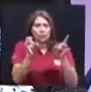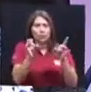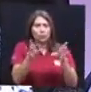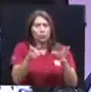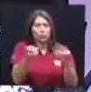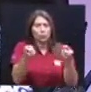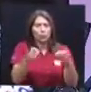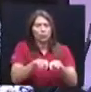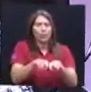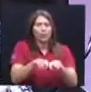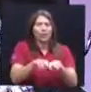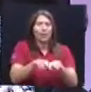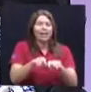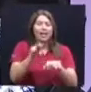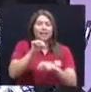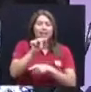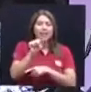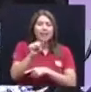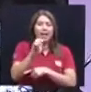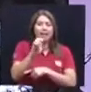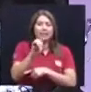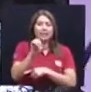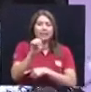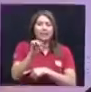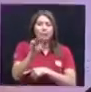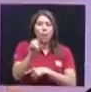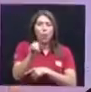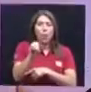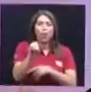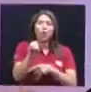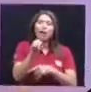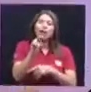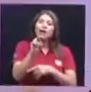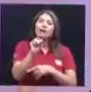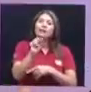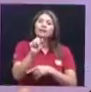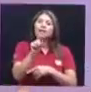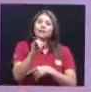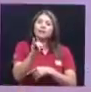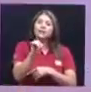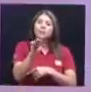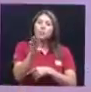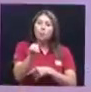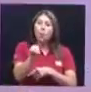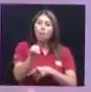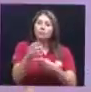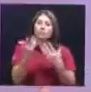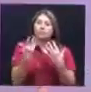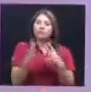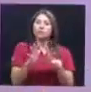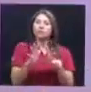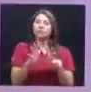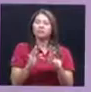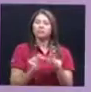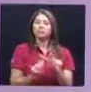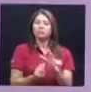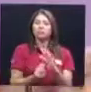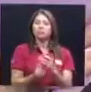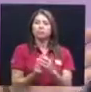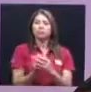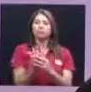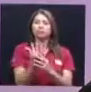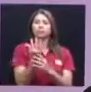del nazismo ha surgido Europa entera está siendo arrasada